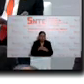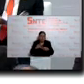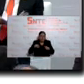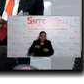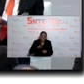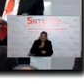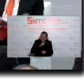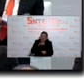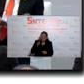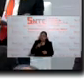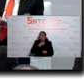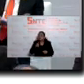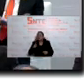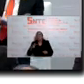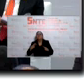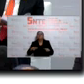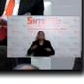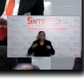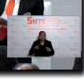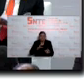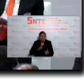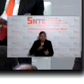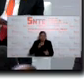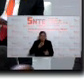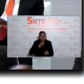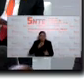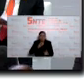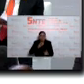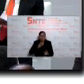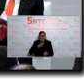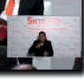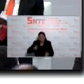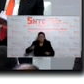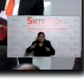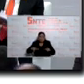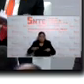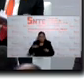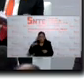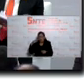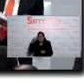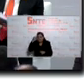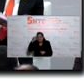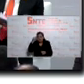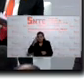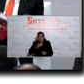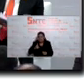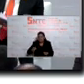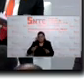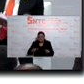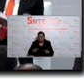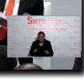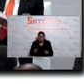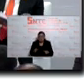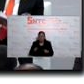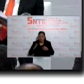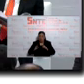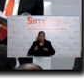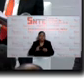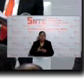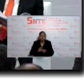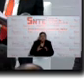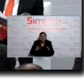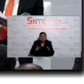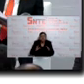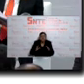Y algunos ejemplos de esto que a veces es satisfactorio, a veces es muy demandante, hay muchos niños en la sala, todo esto nos afecta, alumnos